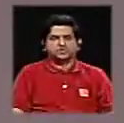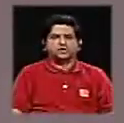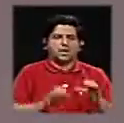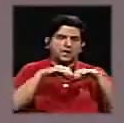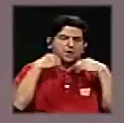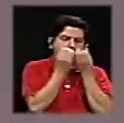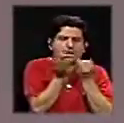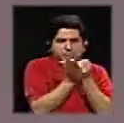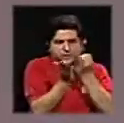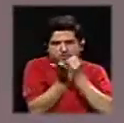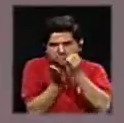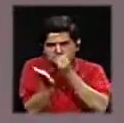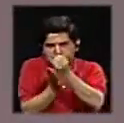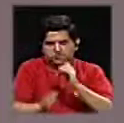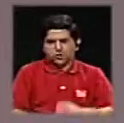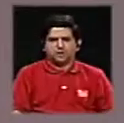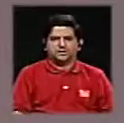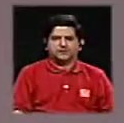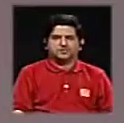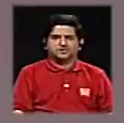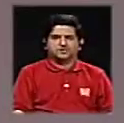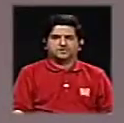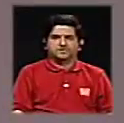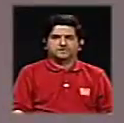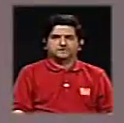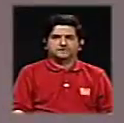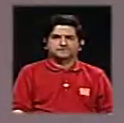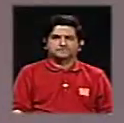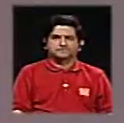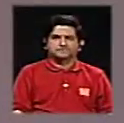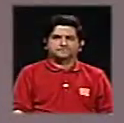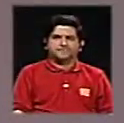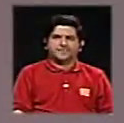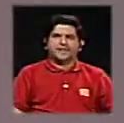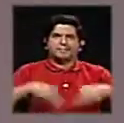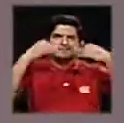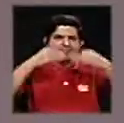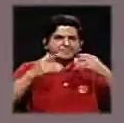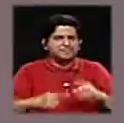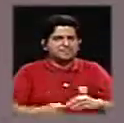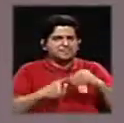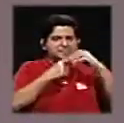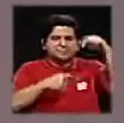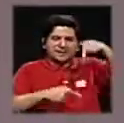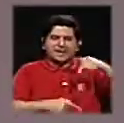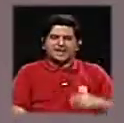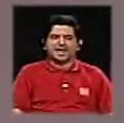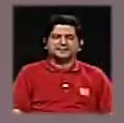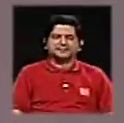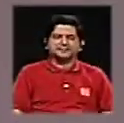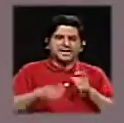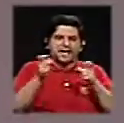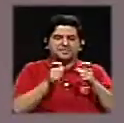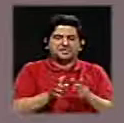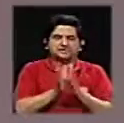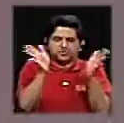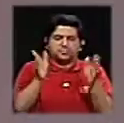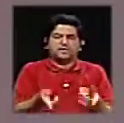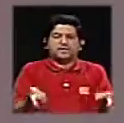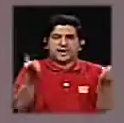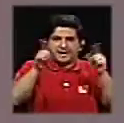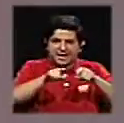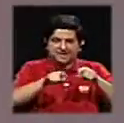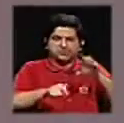etc. El gran tomador de decisiones aquí es la administración pública y es el CONAVI. Por